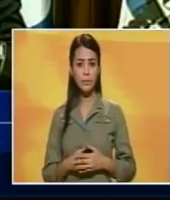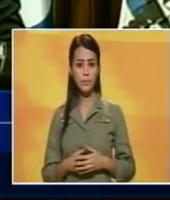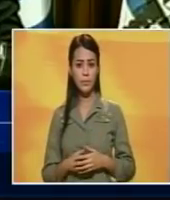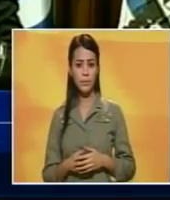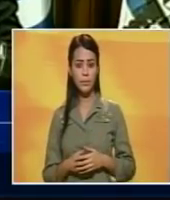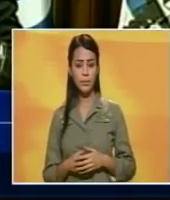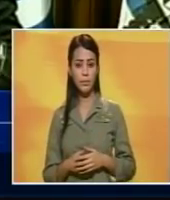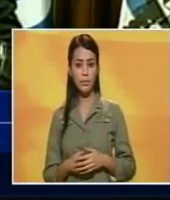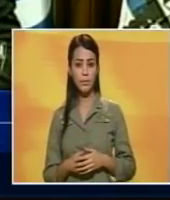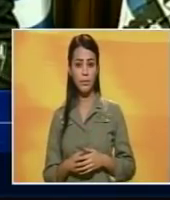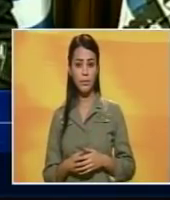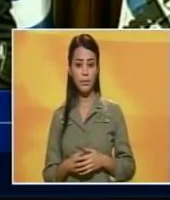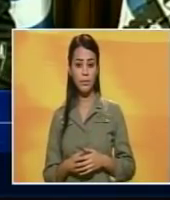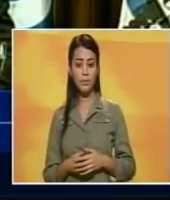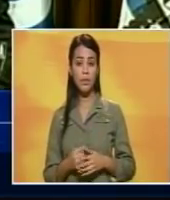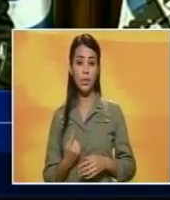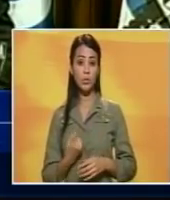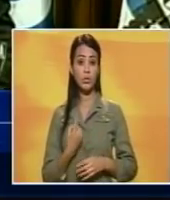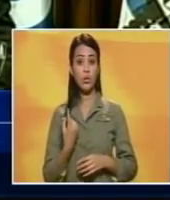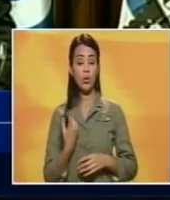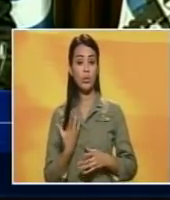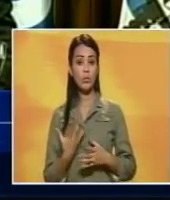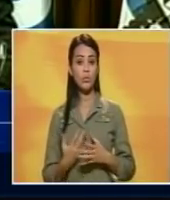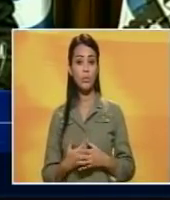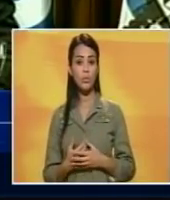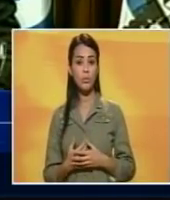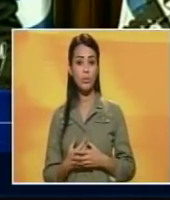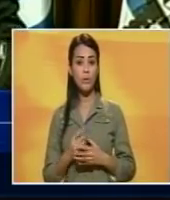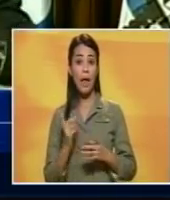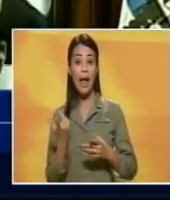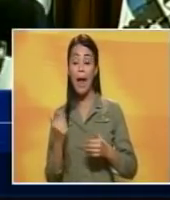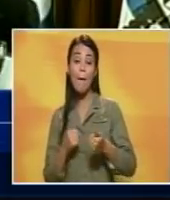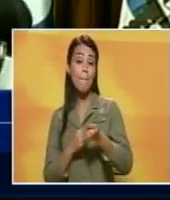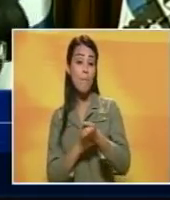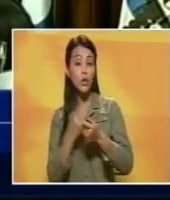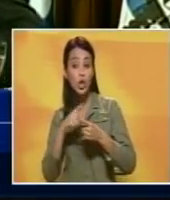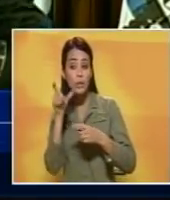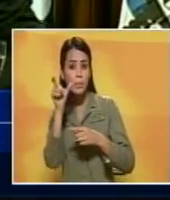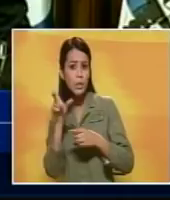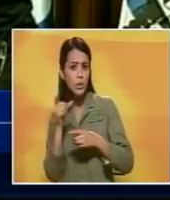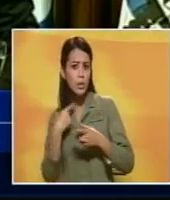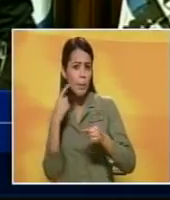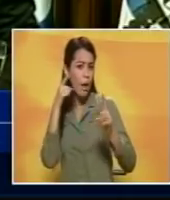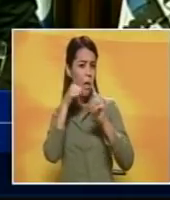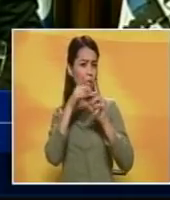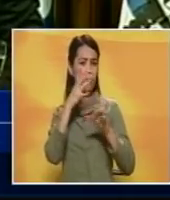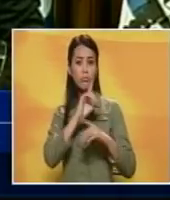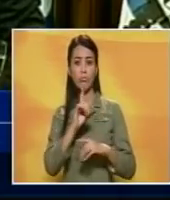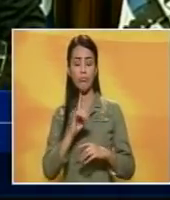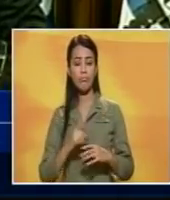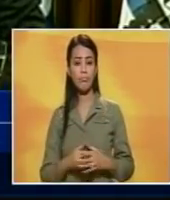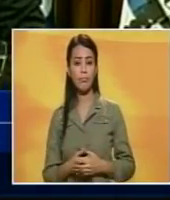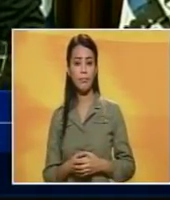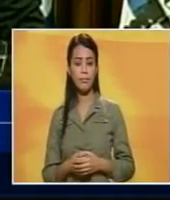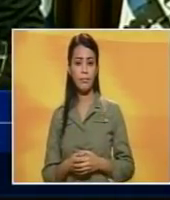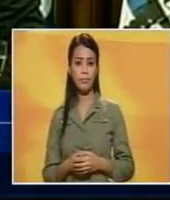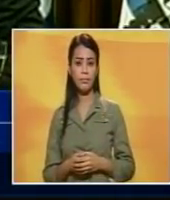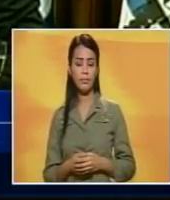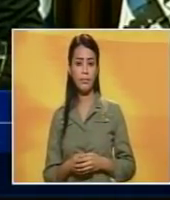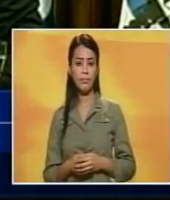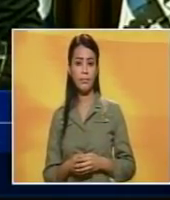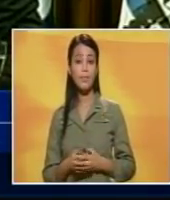y que no va a tener la complicidad de nadie para llegar hasta el final. Sería